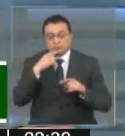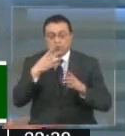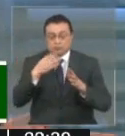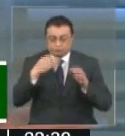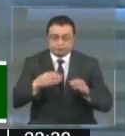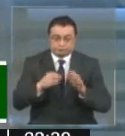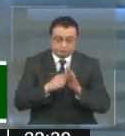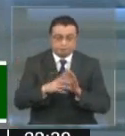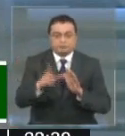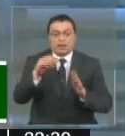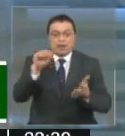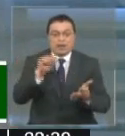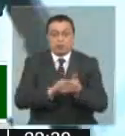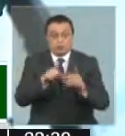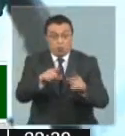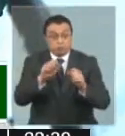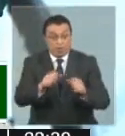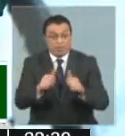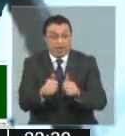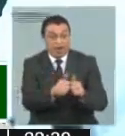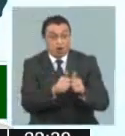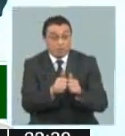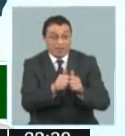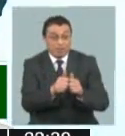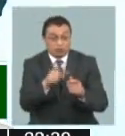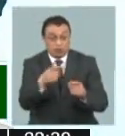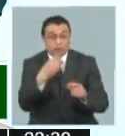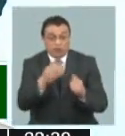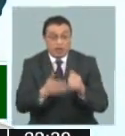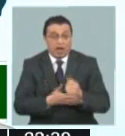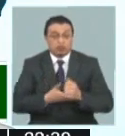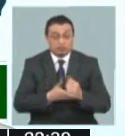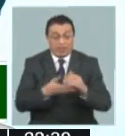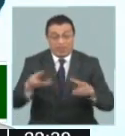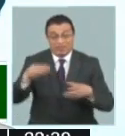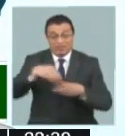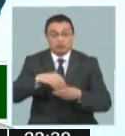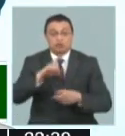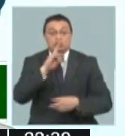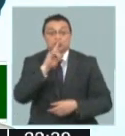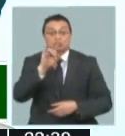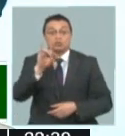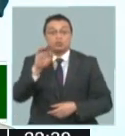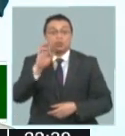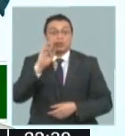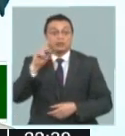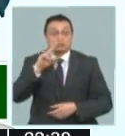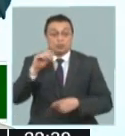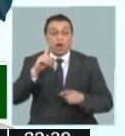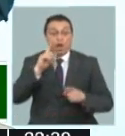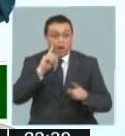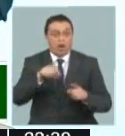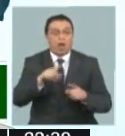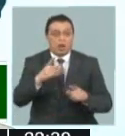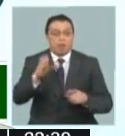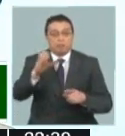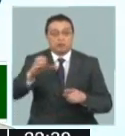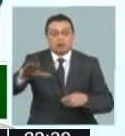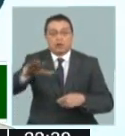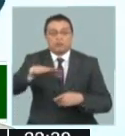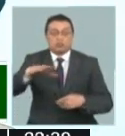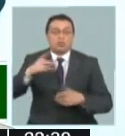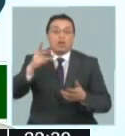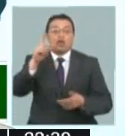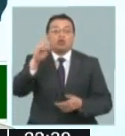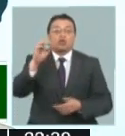reclamo. ¿Ustedes pueden hacer acompañamiento en eso si dentro del turismo encuentran una situación de también familias con hijos con síndrome de Down